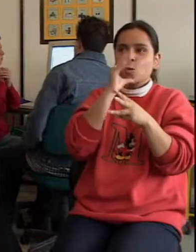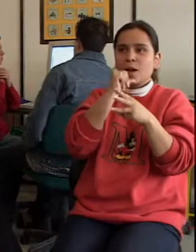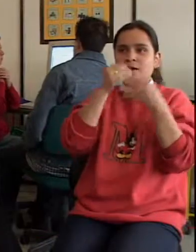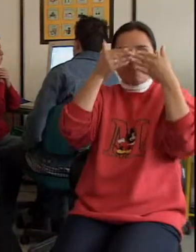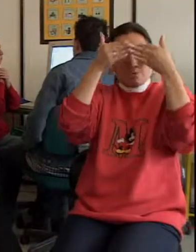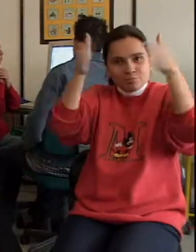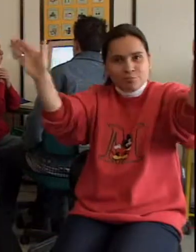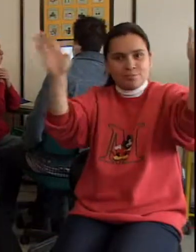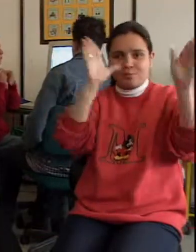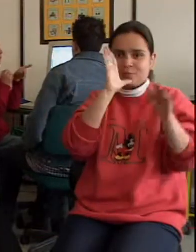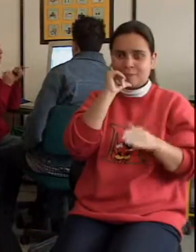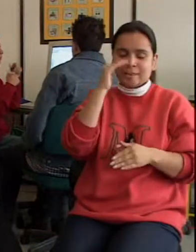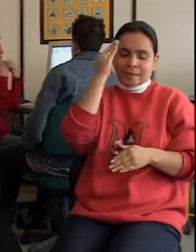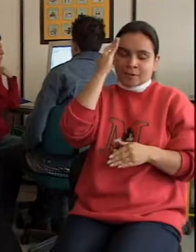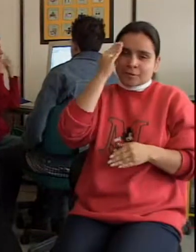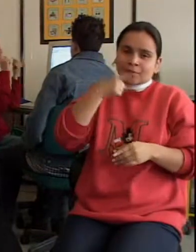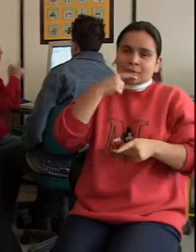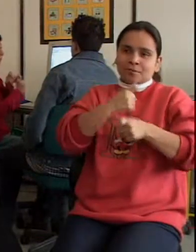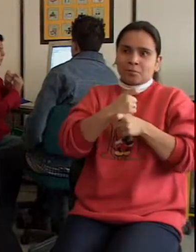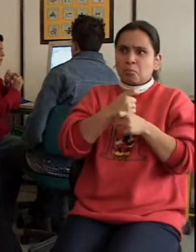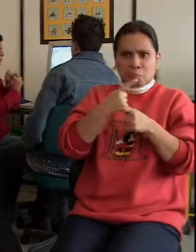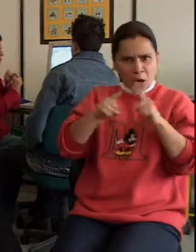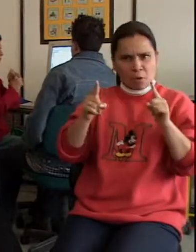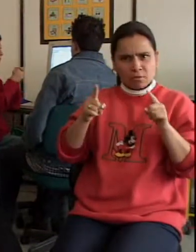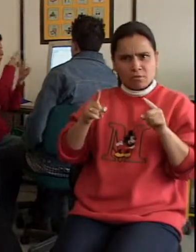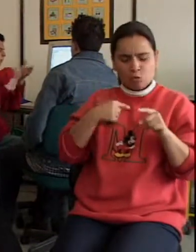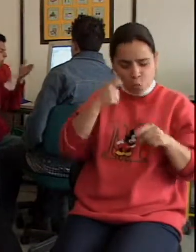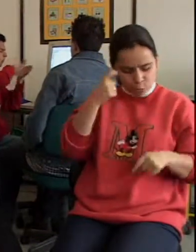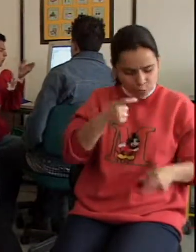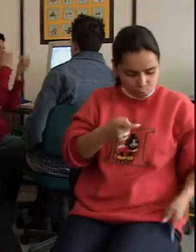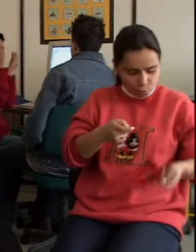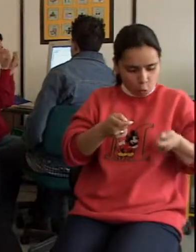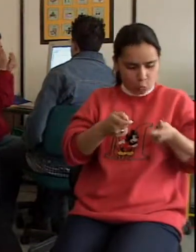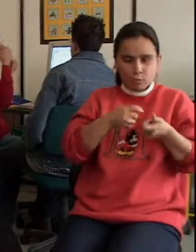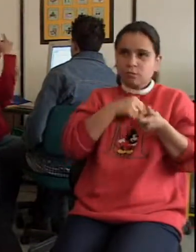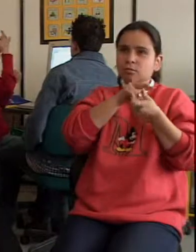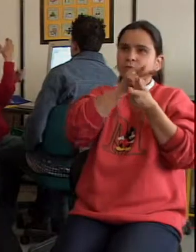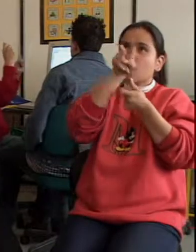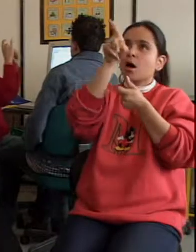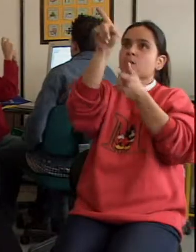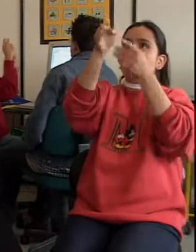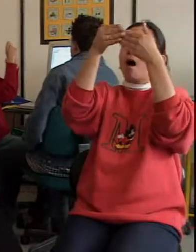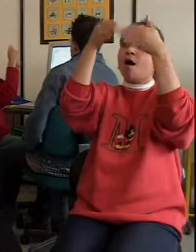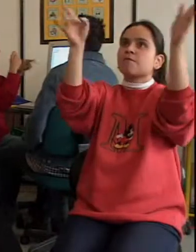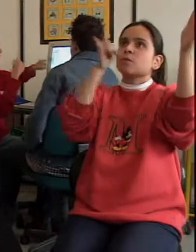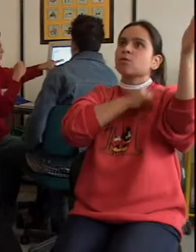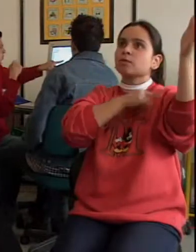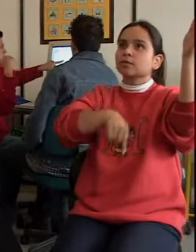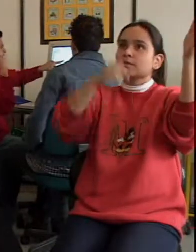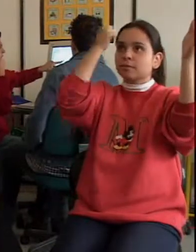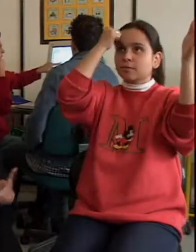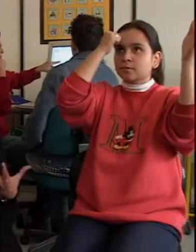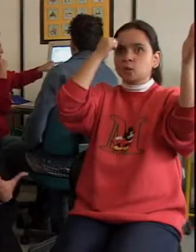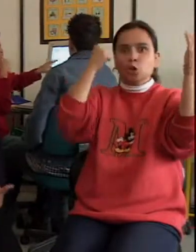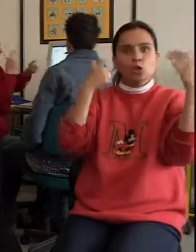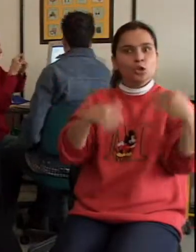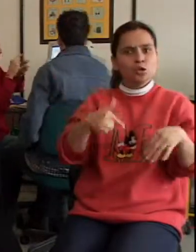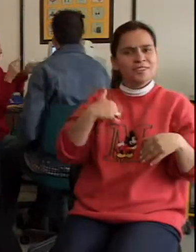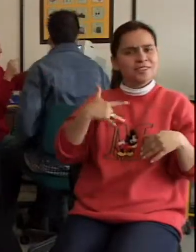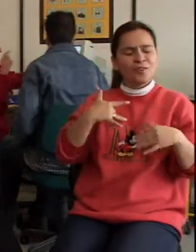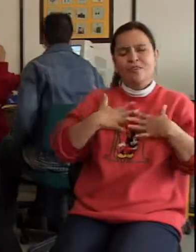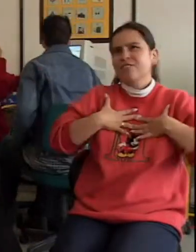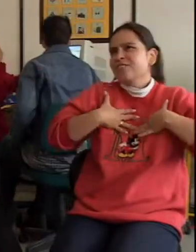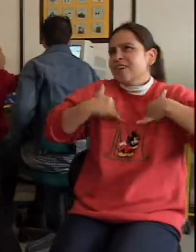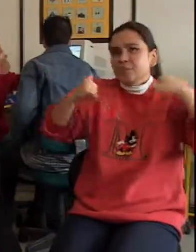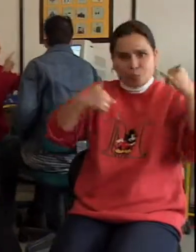podía ver nada, no podía saber del mundo. Yo sé que abrirse a ese mundo era muy difícil. Parece que como que yo hubiera